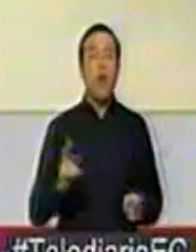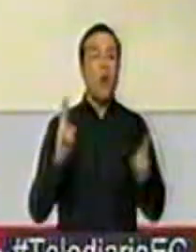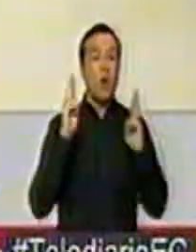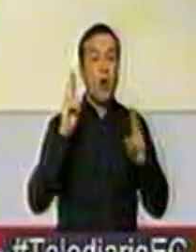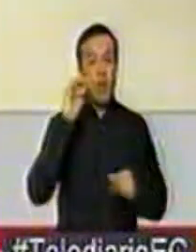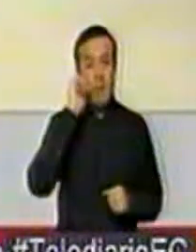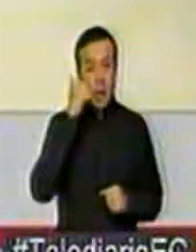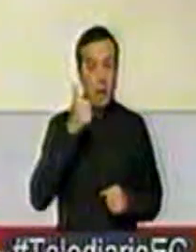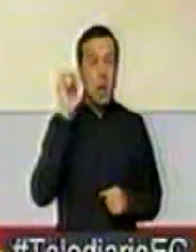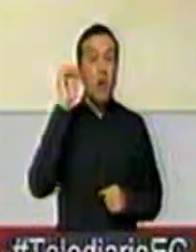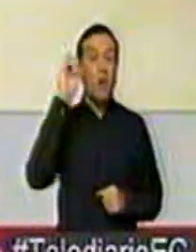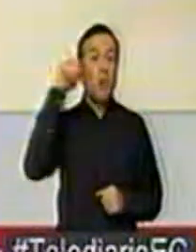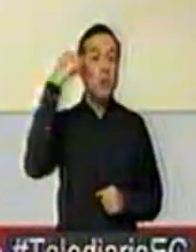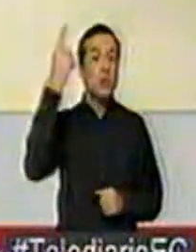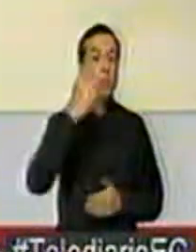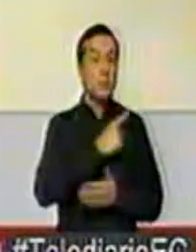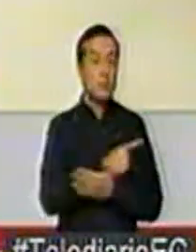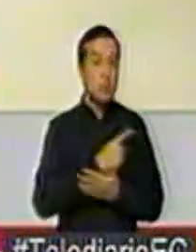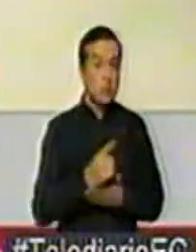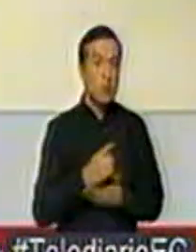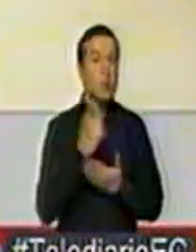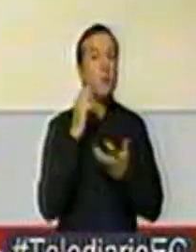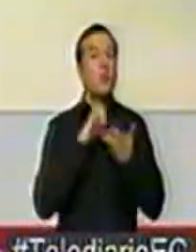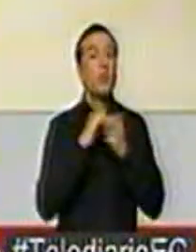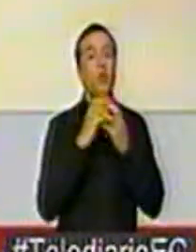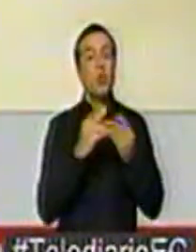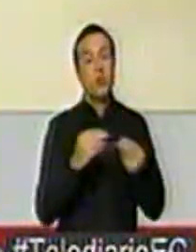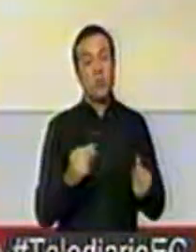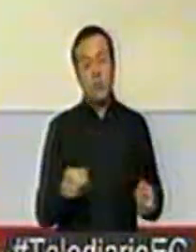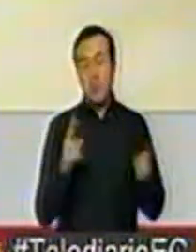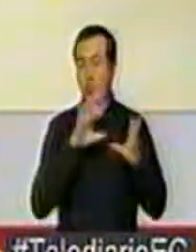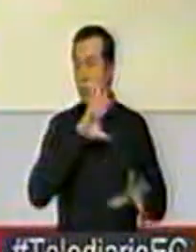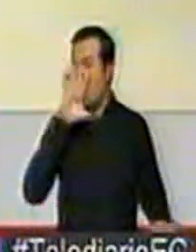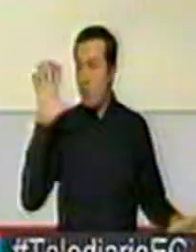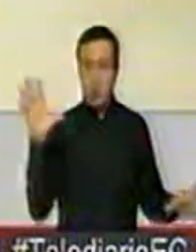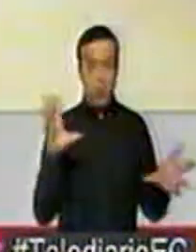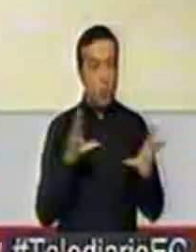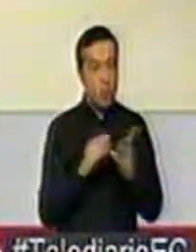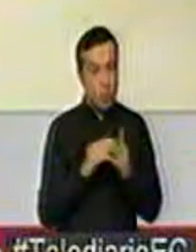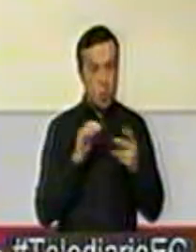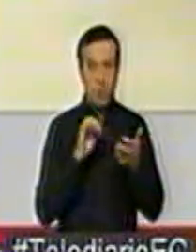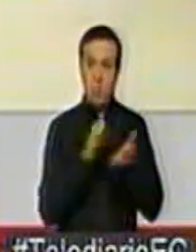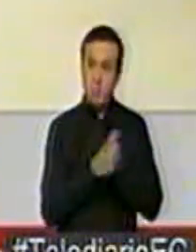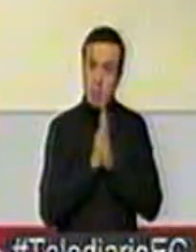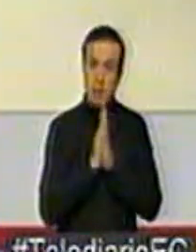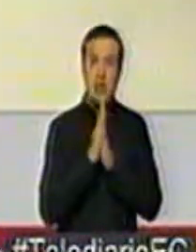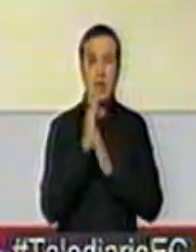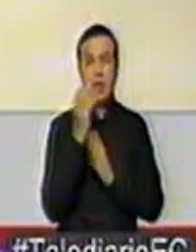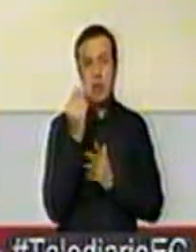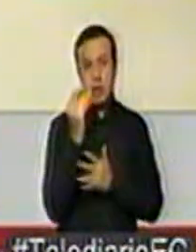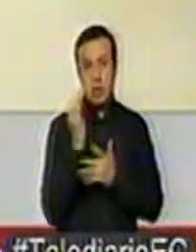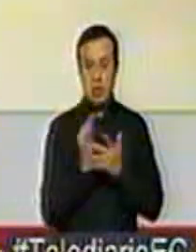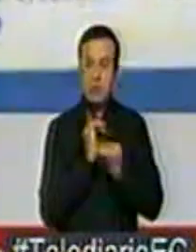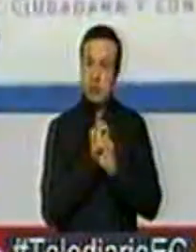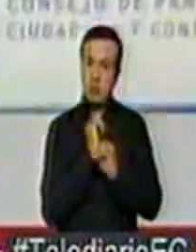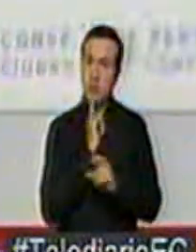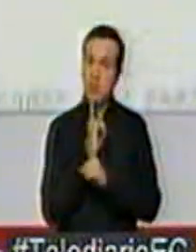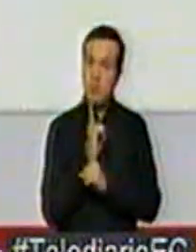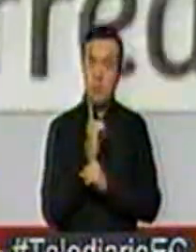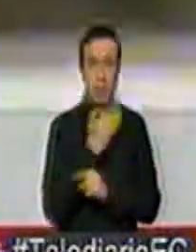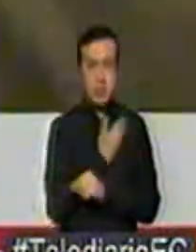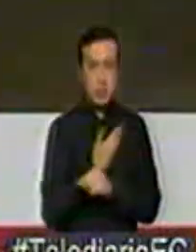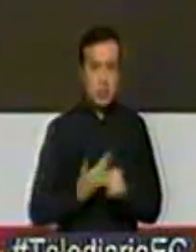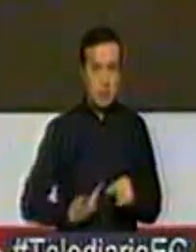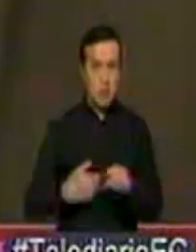mañana o a más tardar la próxima semana se pueda solucionar todos los requerimientos financieros que la institución requiere. El presidente